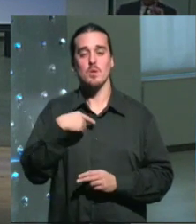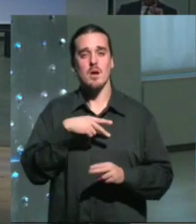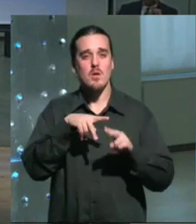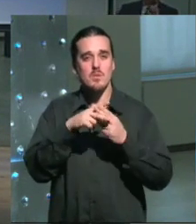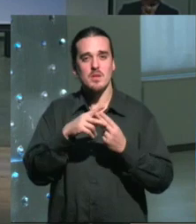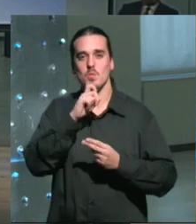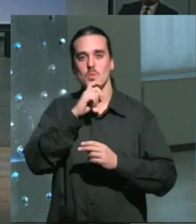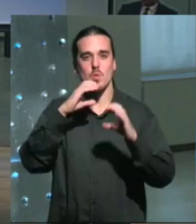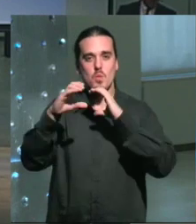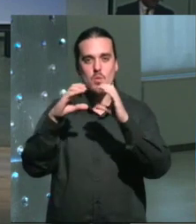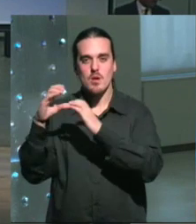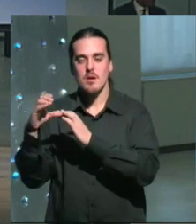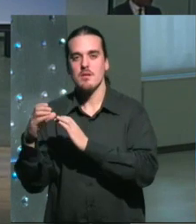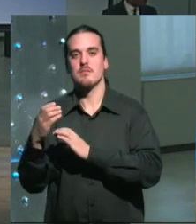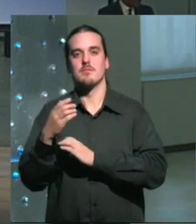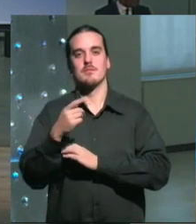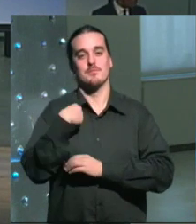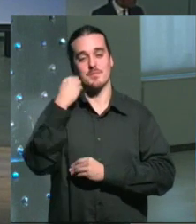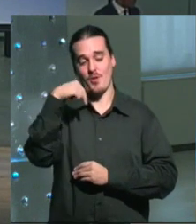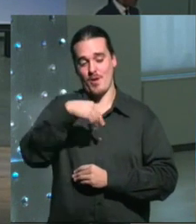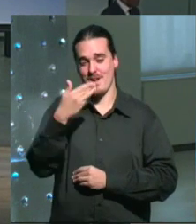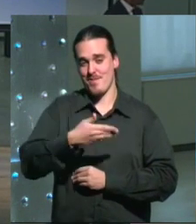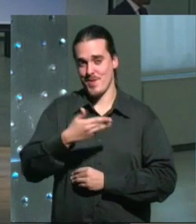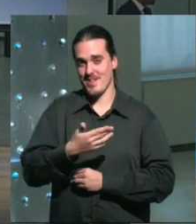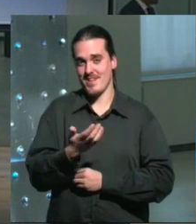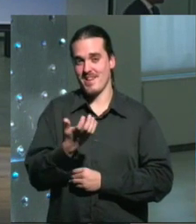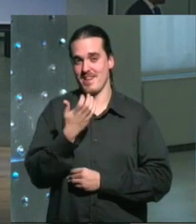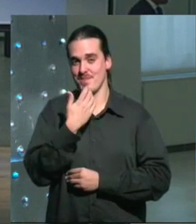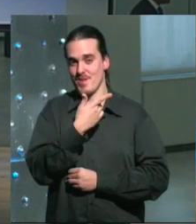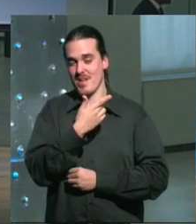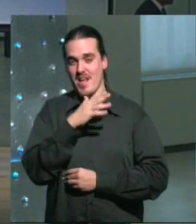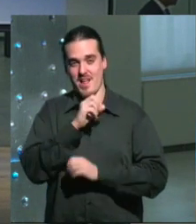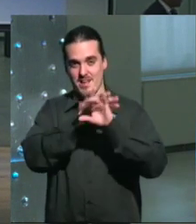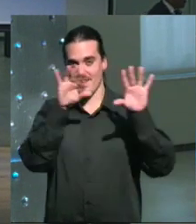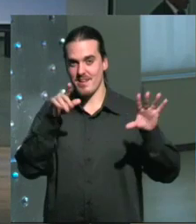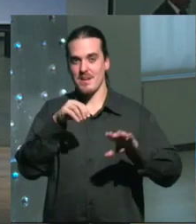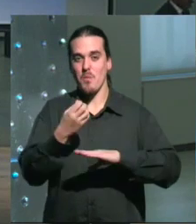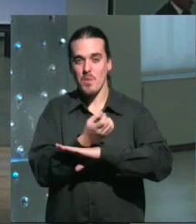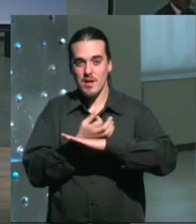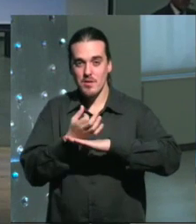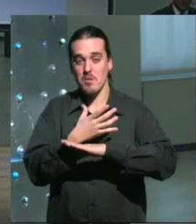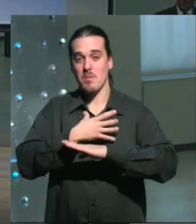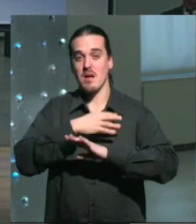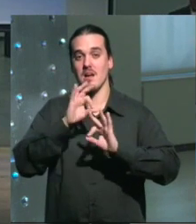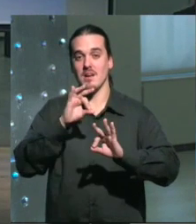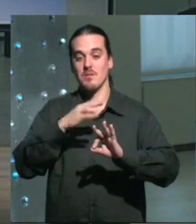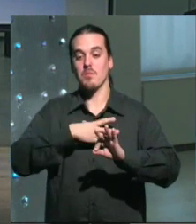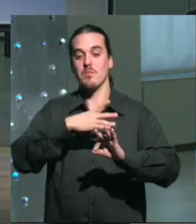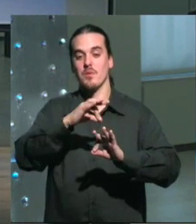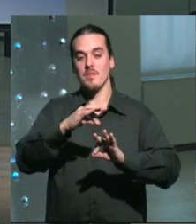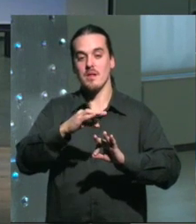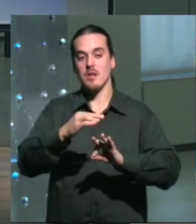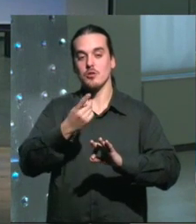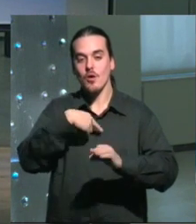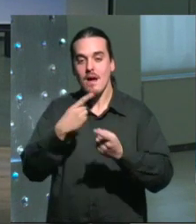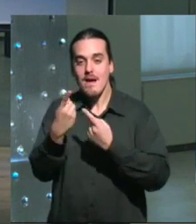No. Lo más importante, probablemente lo veremos hoy con ejemplos claros y casos, es que esta base de datos era bidireccional, nos servía para facilitar información,